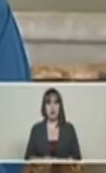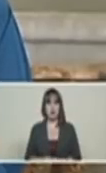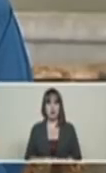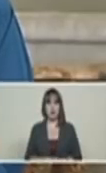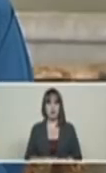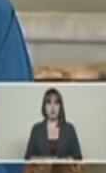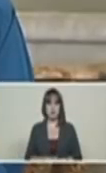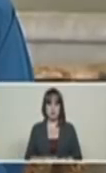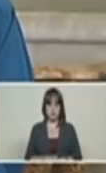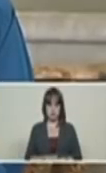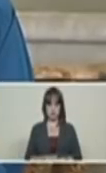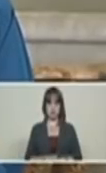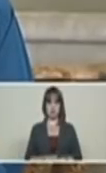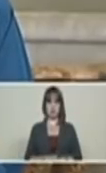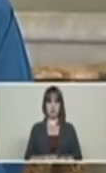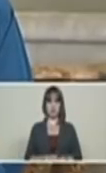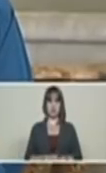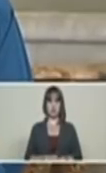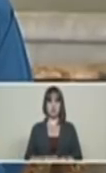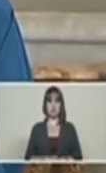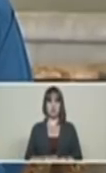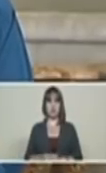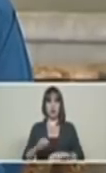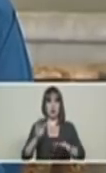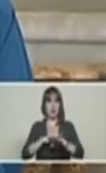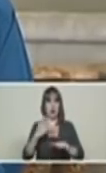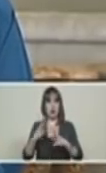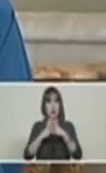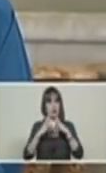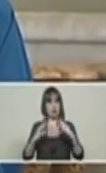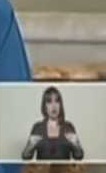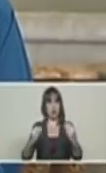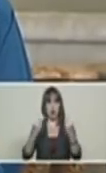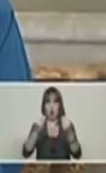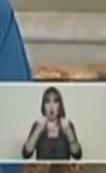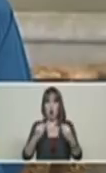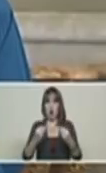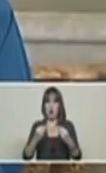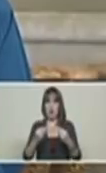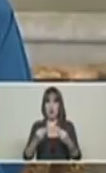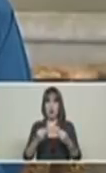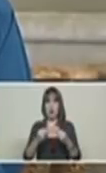Porque, sin lugar a dudas, todavía en ese aspecto ha habido una gran